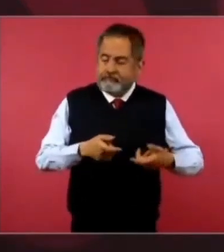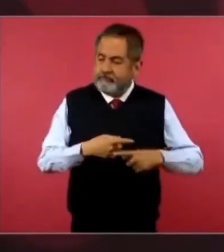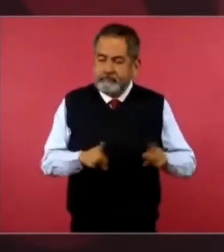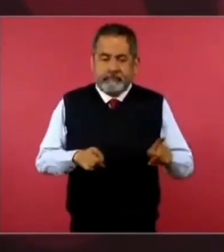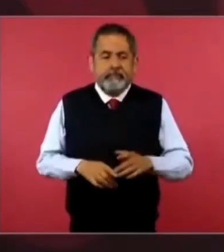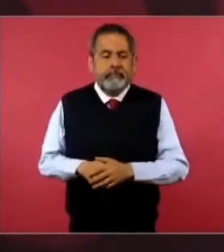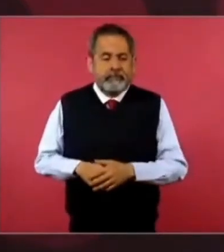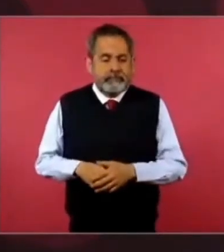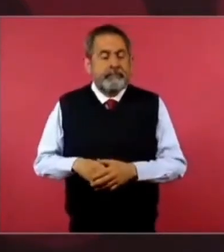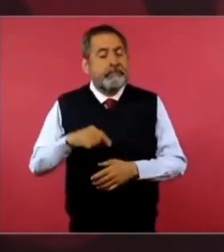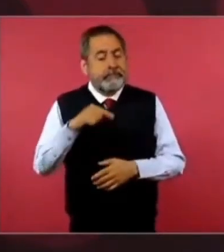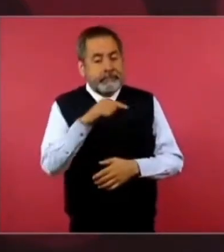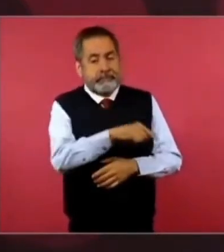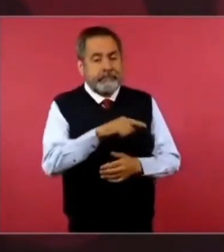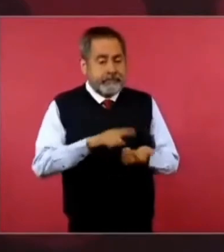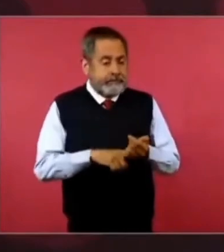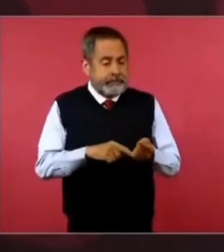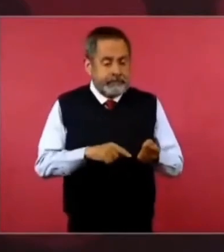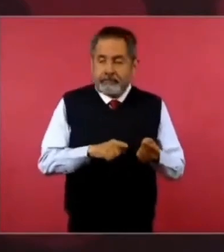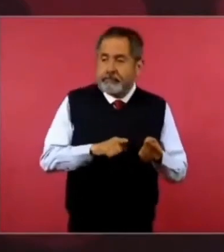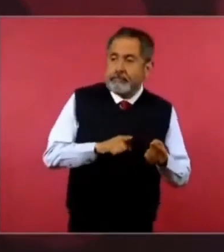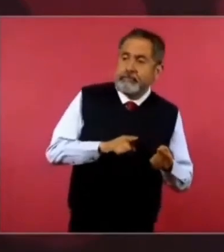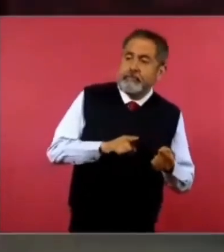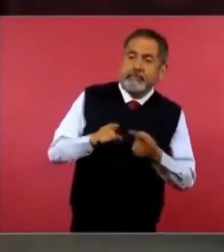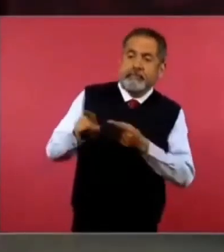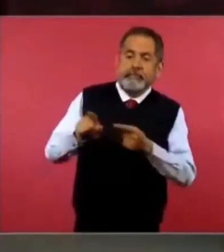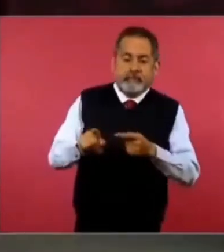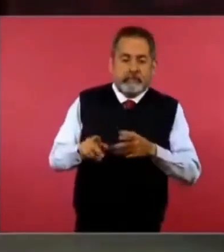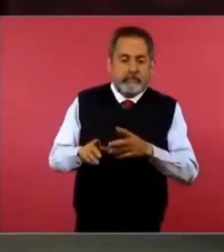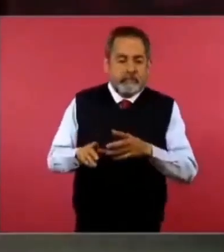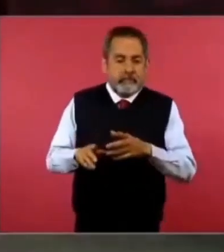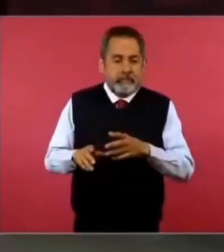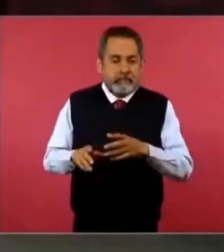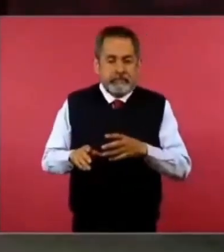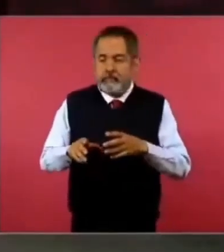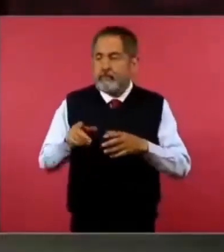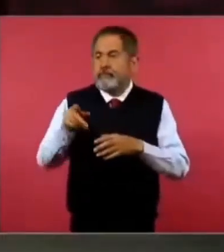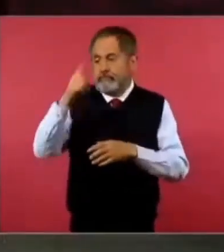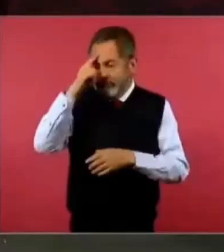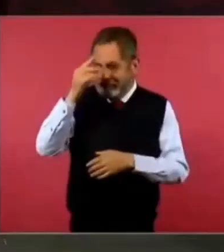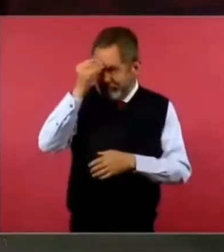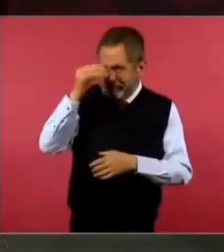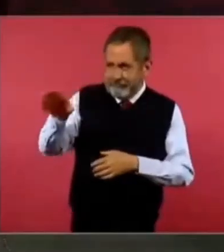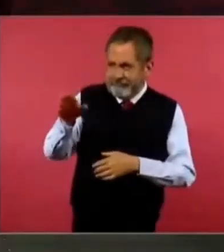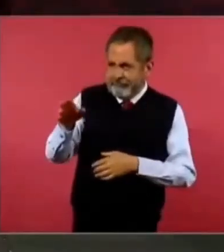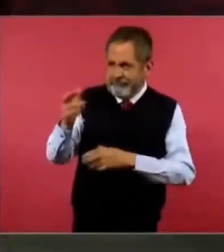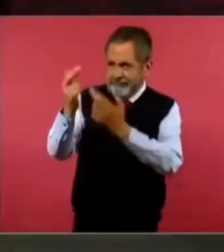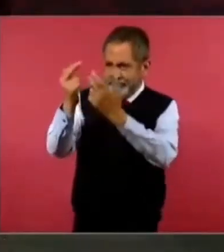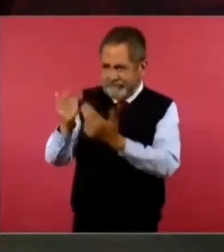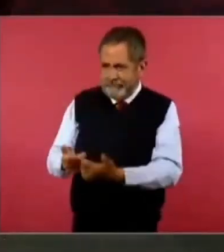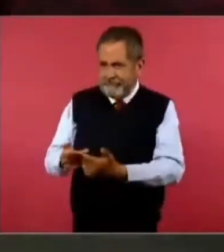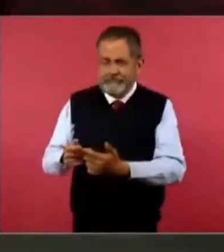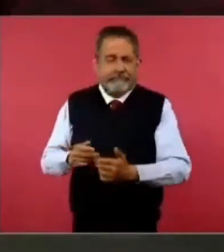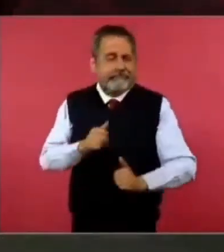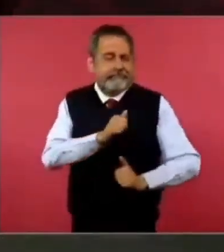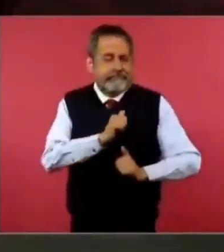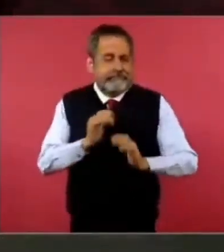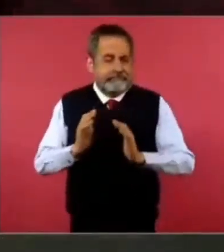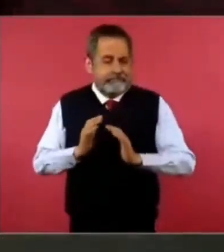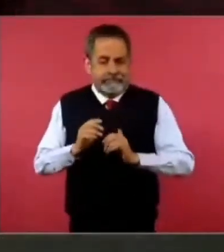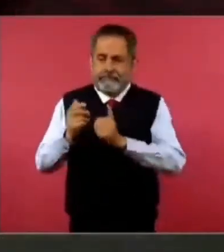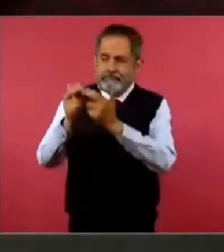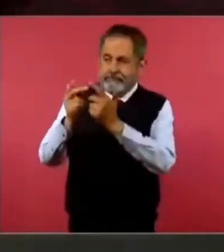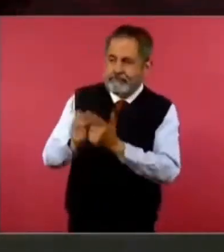específicamente el de debilitar a una institución fundamental del Estado mexicano,